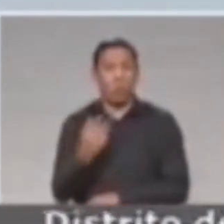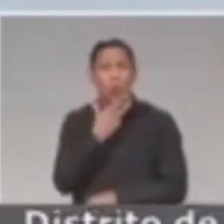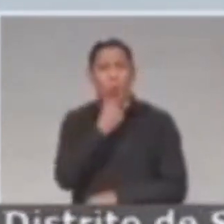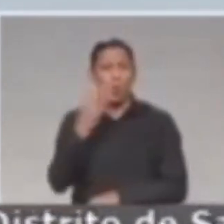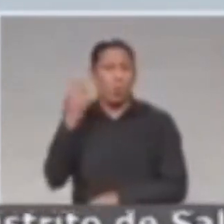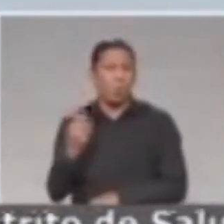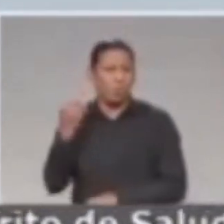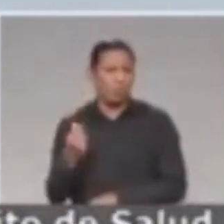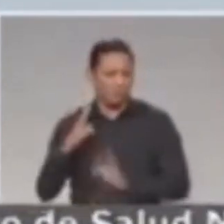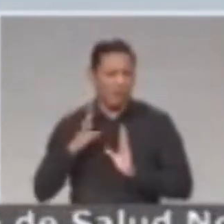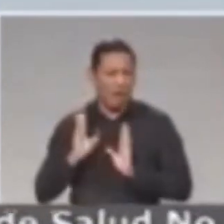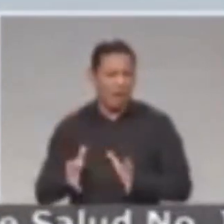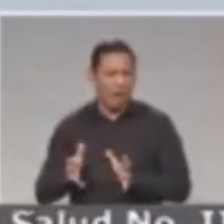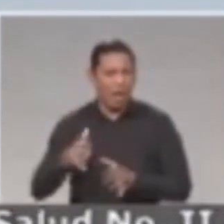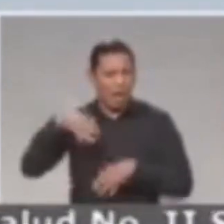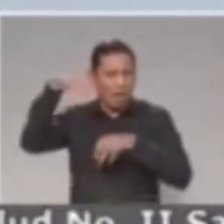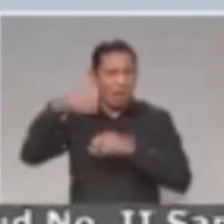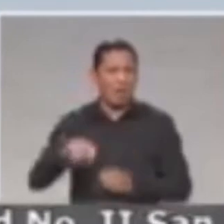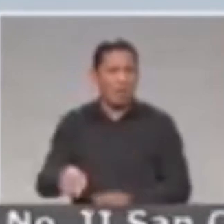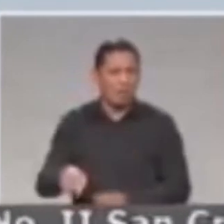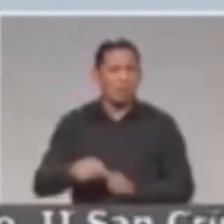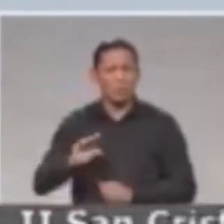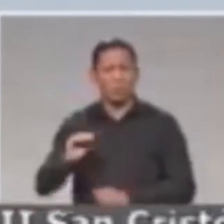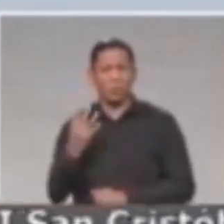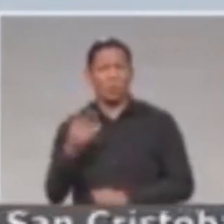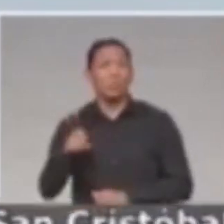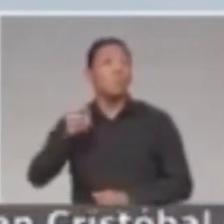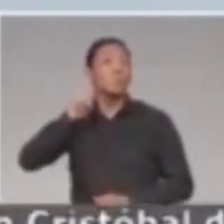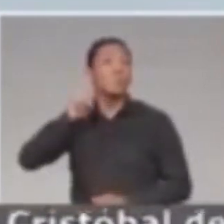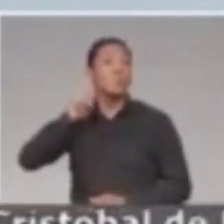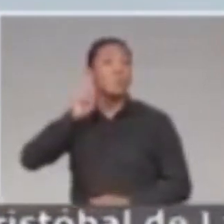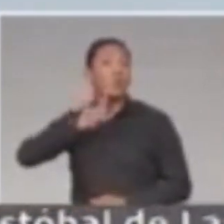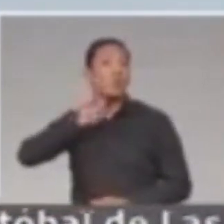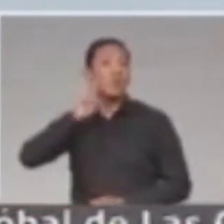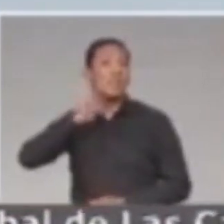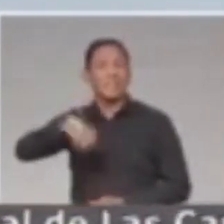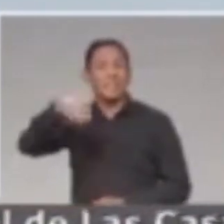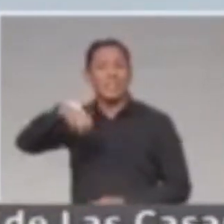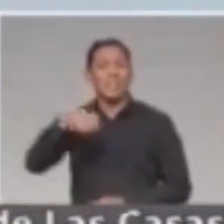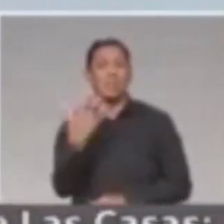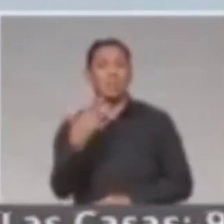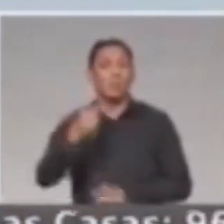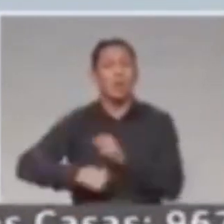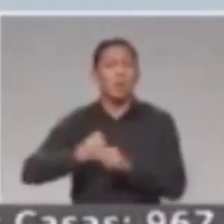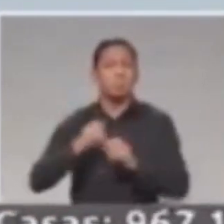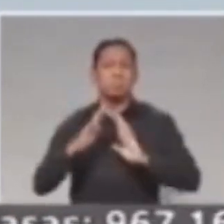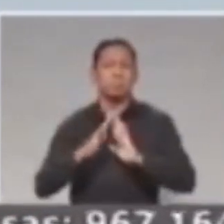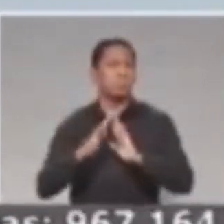jubilado, ¿verdad? Y la número 94 es un femenino de 50 años, labores del